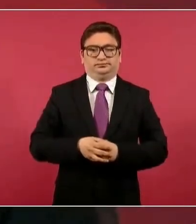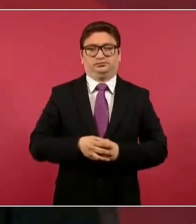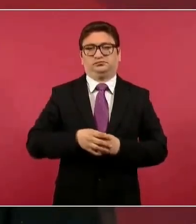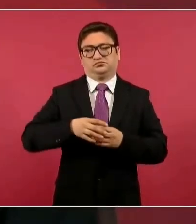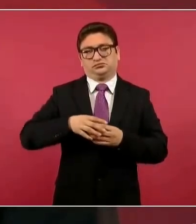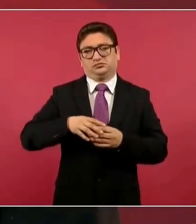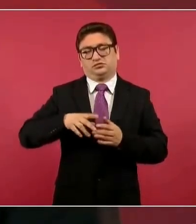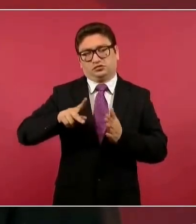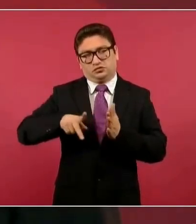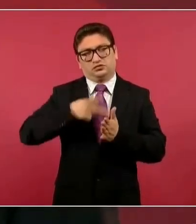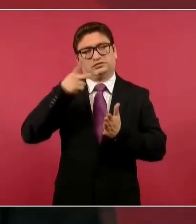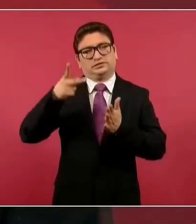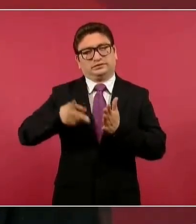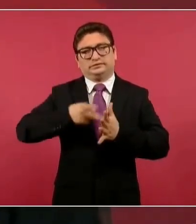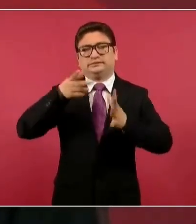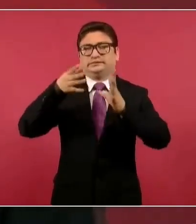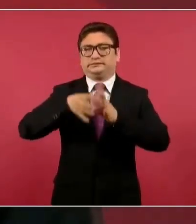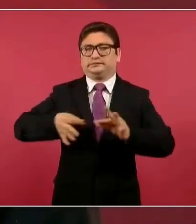constantemente hablando,